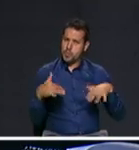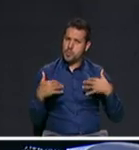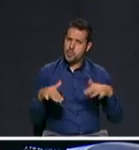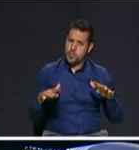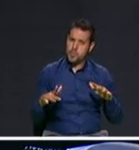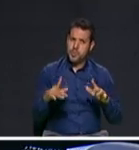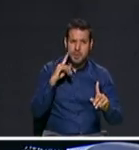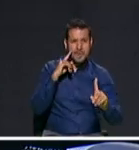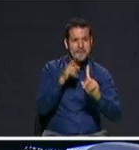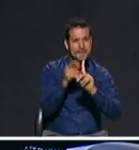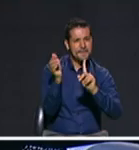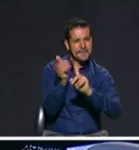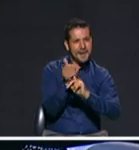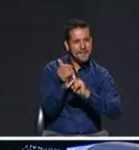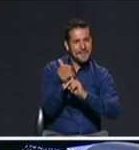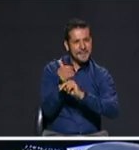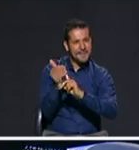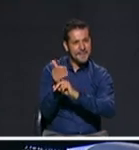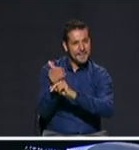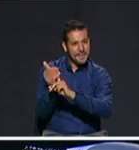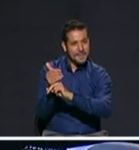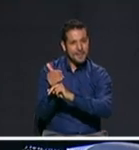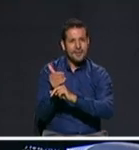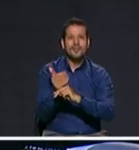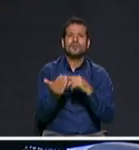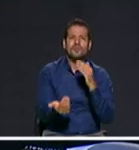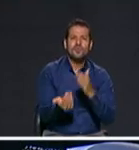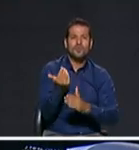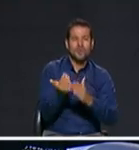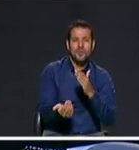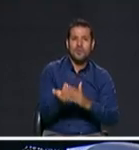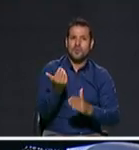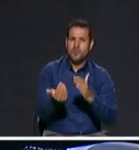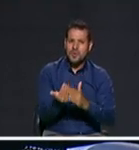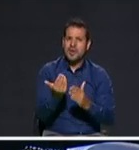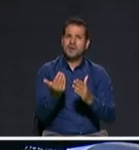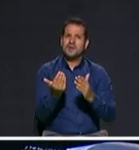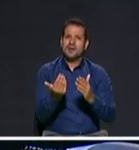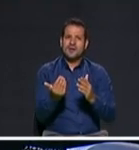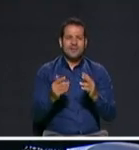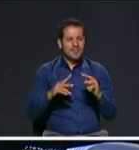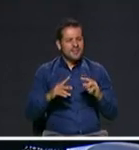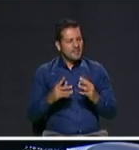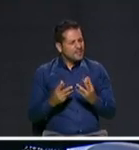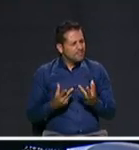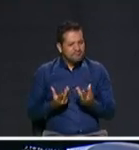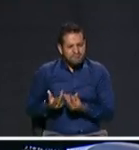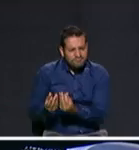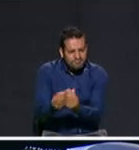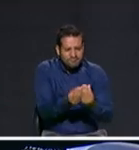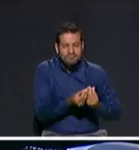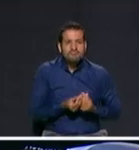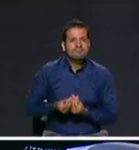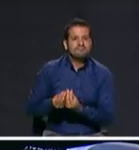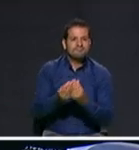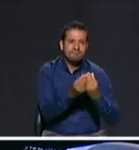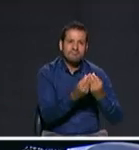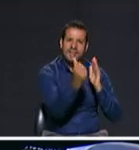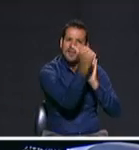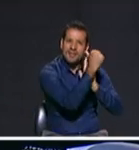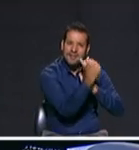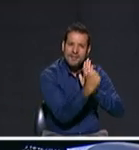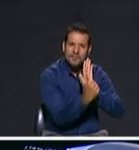logros ha sido justamente conformar mesas articuladas intersectoriales con una agenda de proyectos